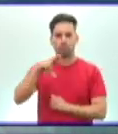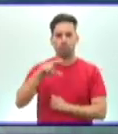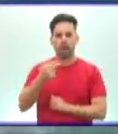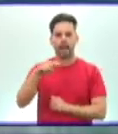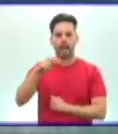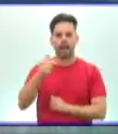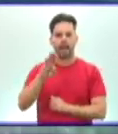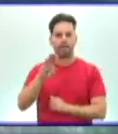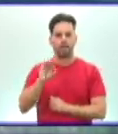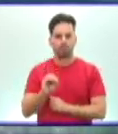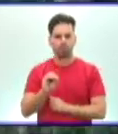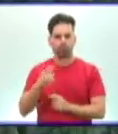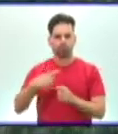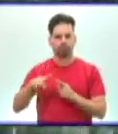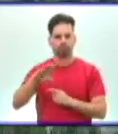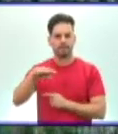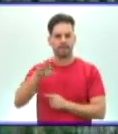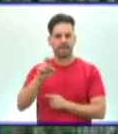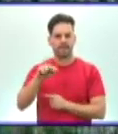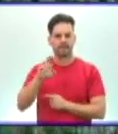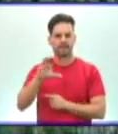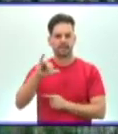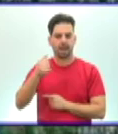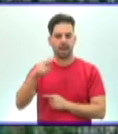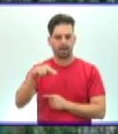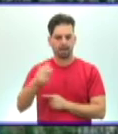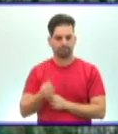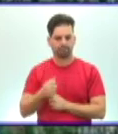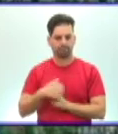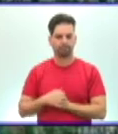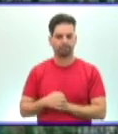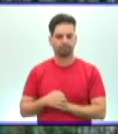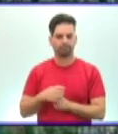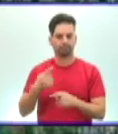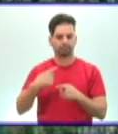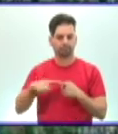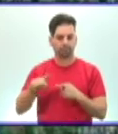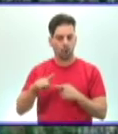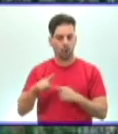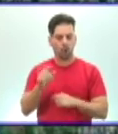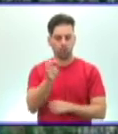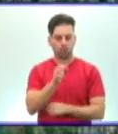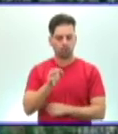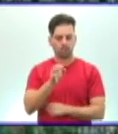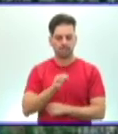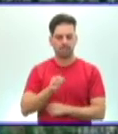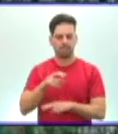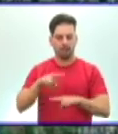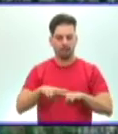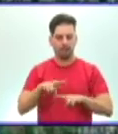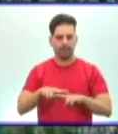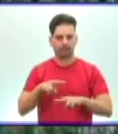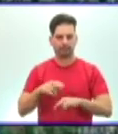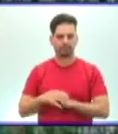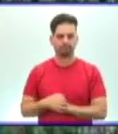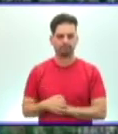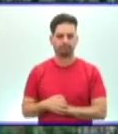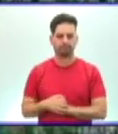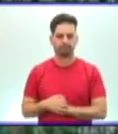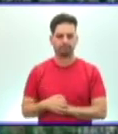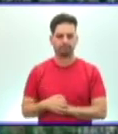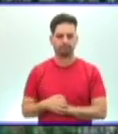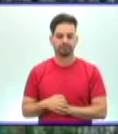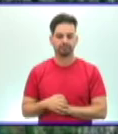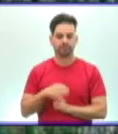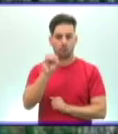La Veneciana, así como las playas de Marianao y Santa Fe hacia el oeste, todas sometidas a